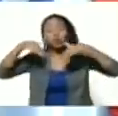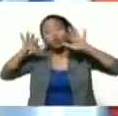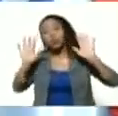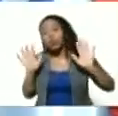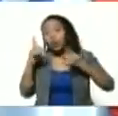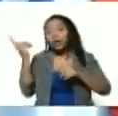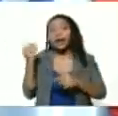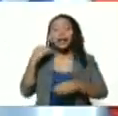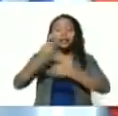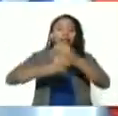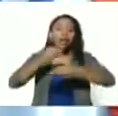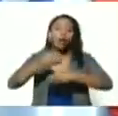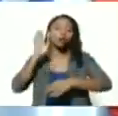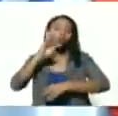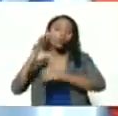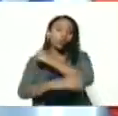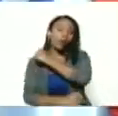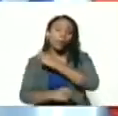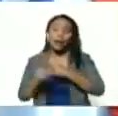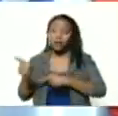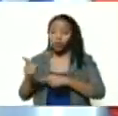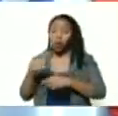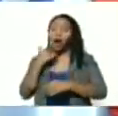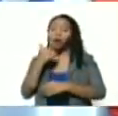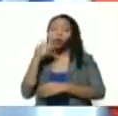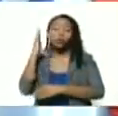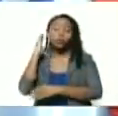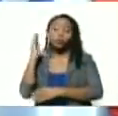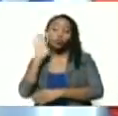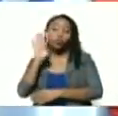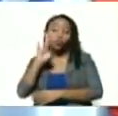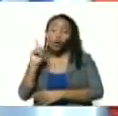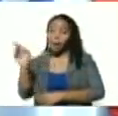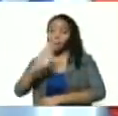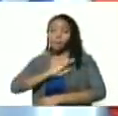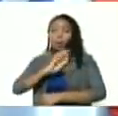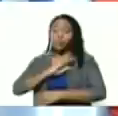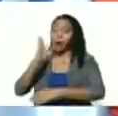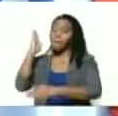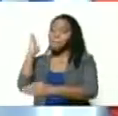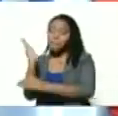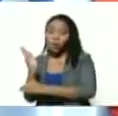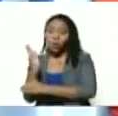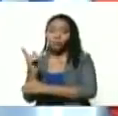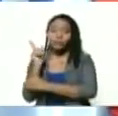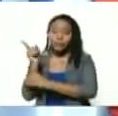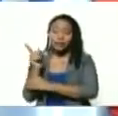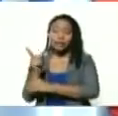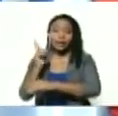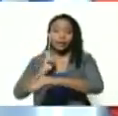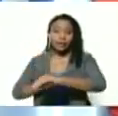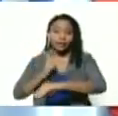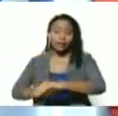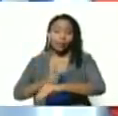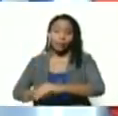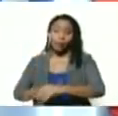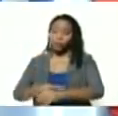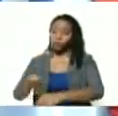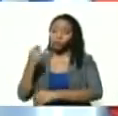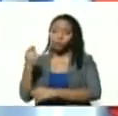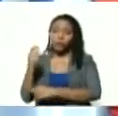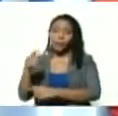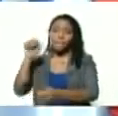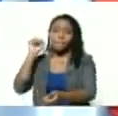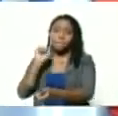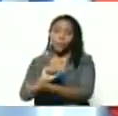que cometieron un delito. Si cometieron un delito y la propia pena merece que pague con una